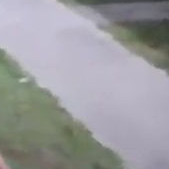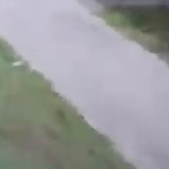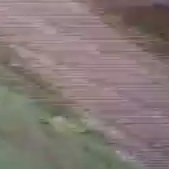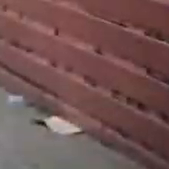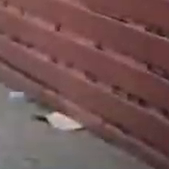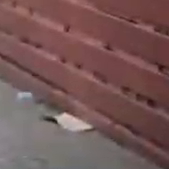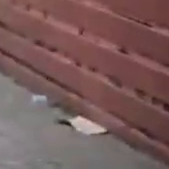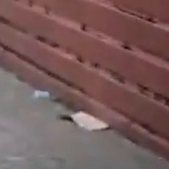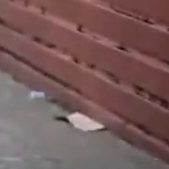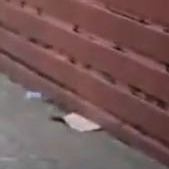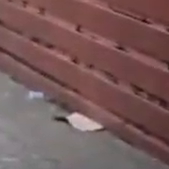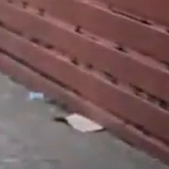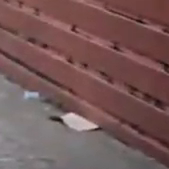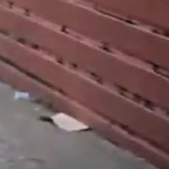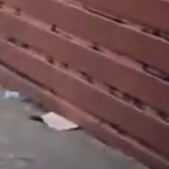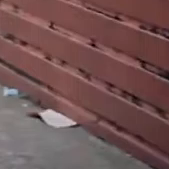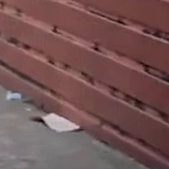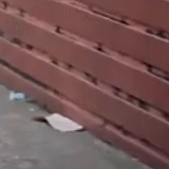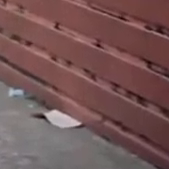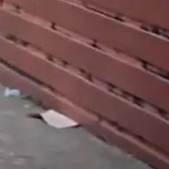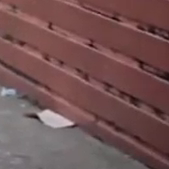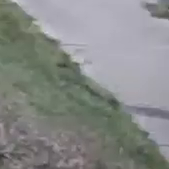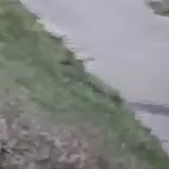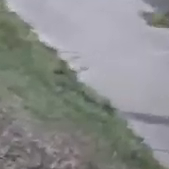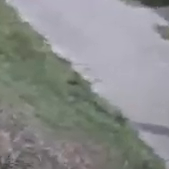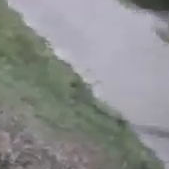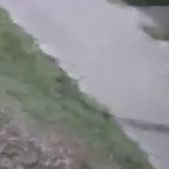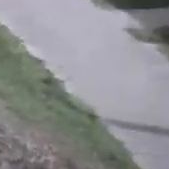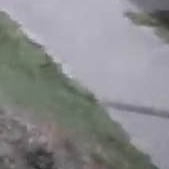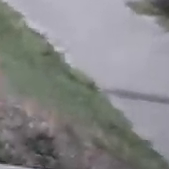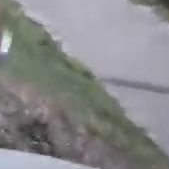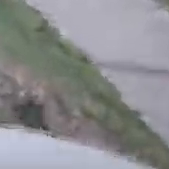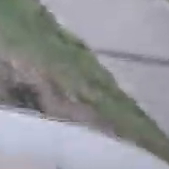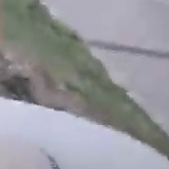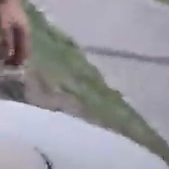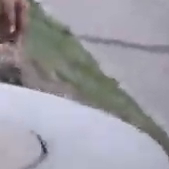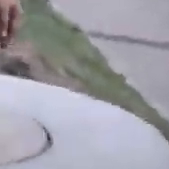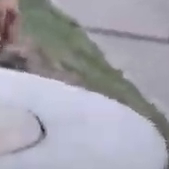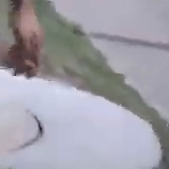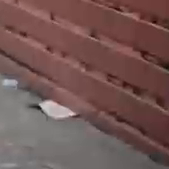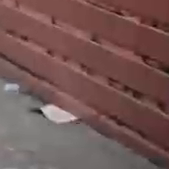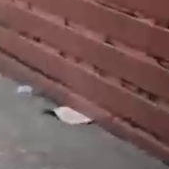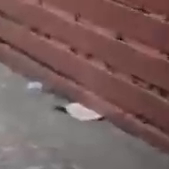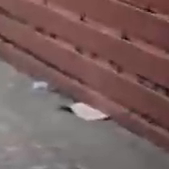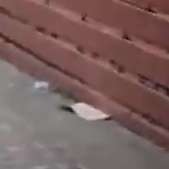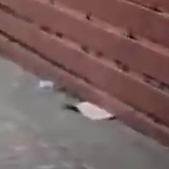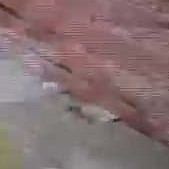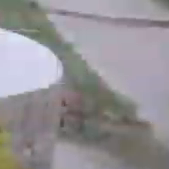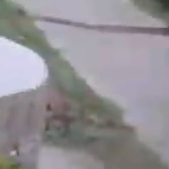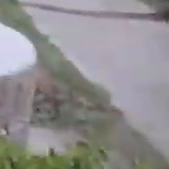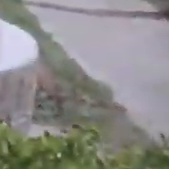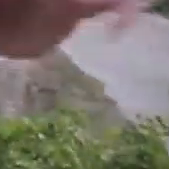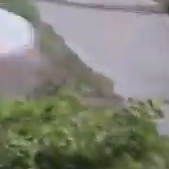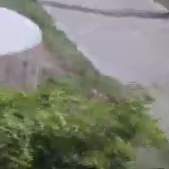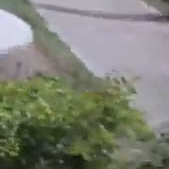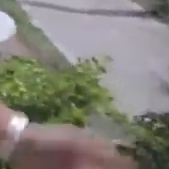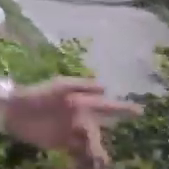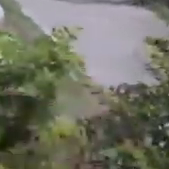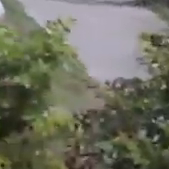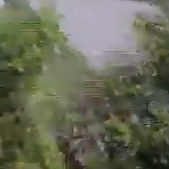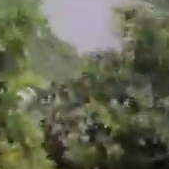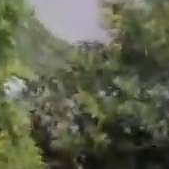Transformó en mi juguete, entre el sueño de algún día convertirme en presidente, la promesa de una vida mejor para mi familia. Creía que era correcto con mis manos